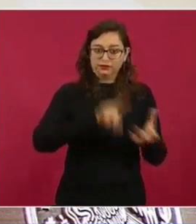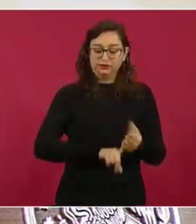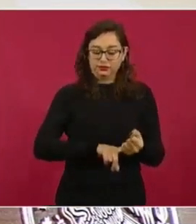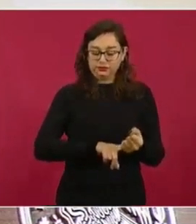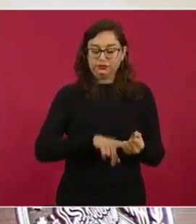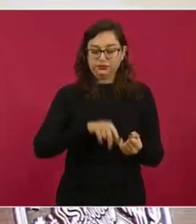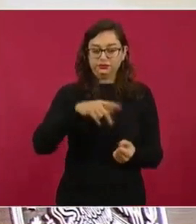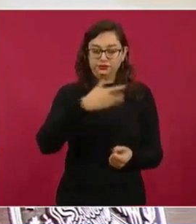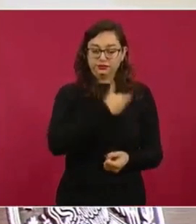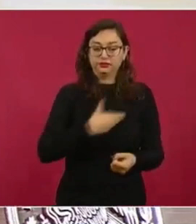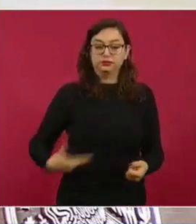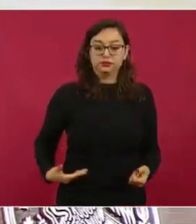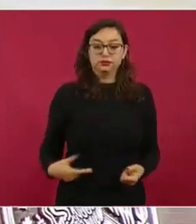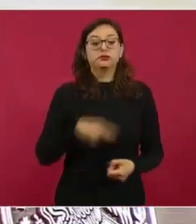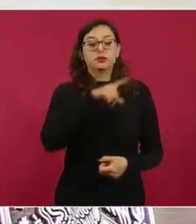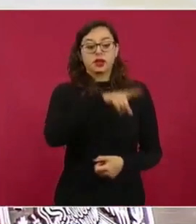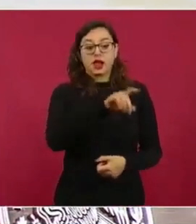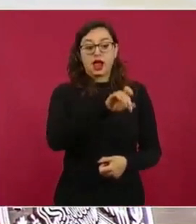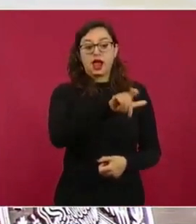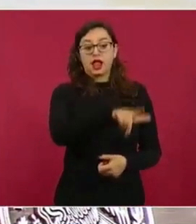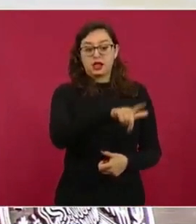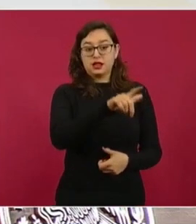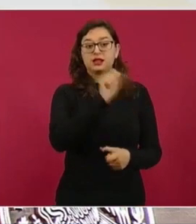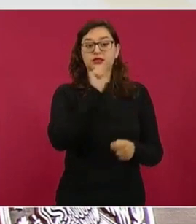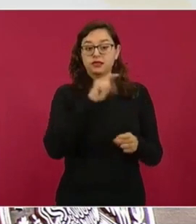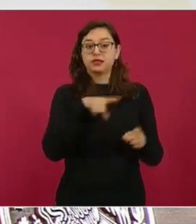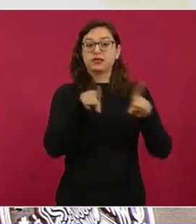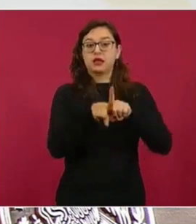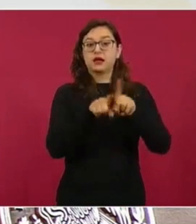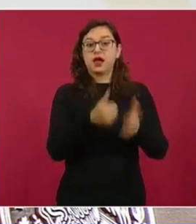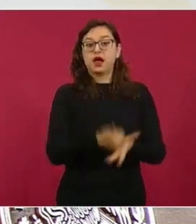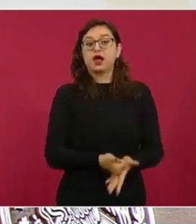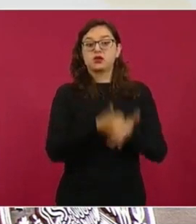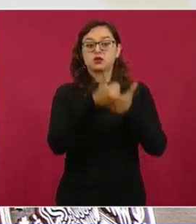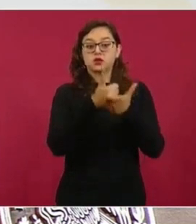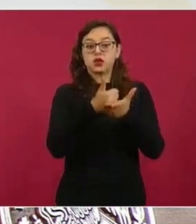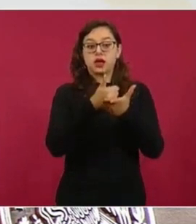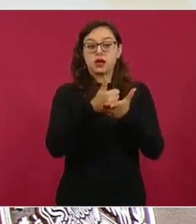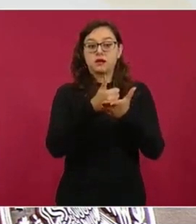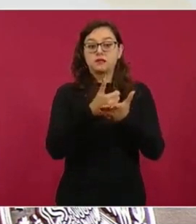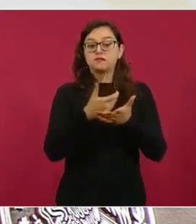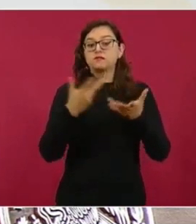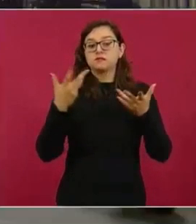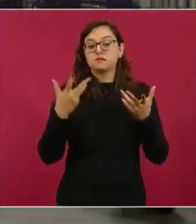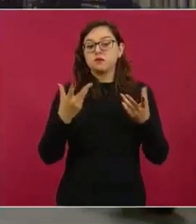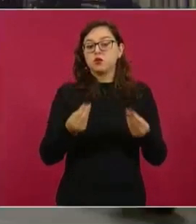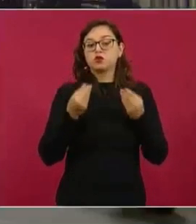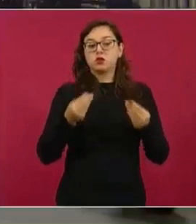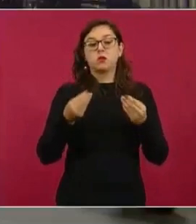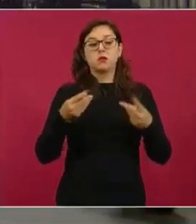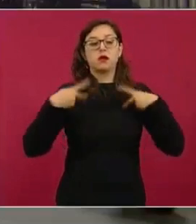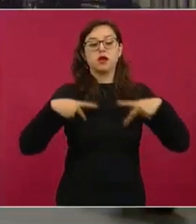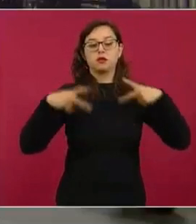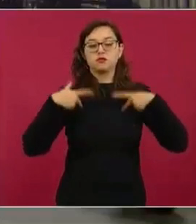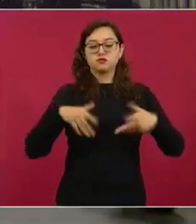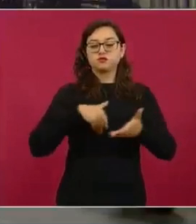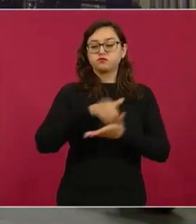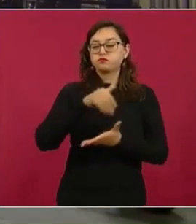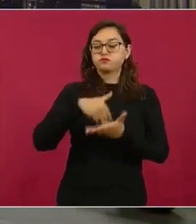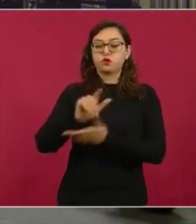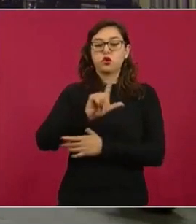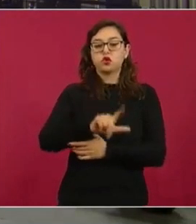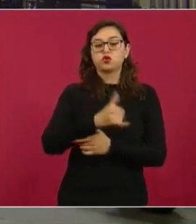él nos ha ayudado en el caso de trabajadores despedidos de Luz y